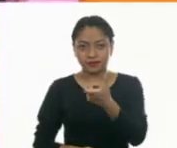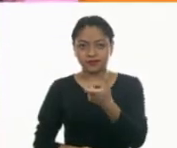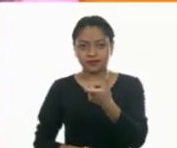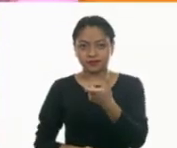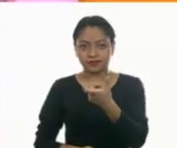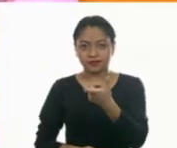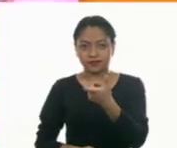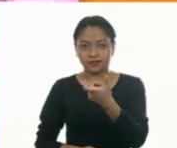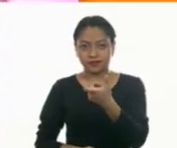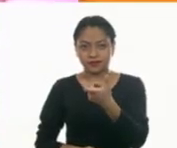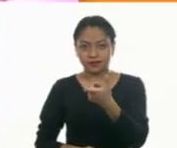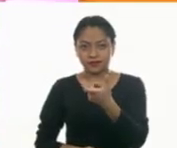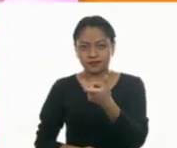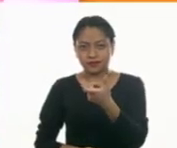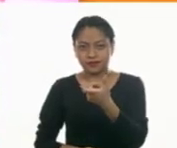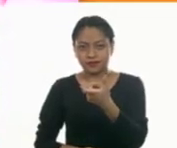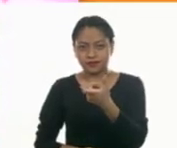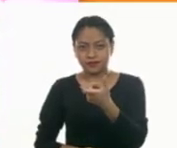Pimática.